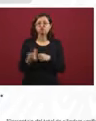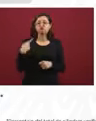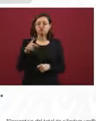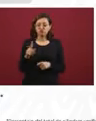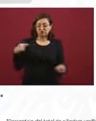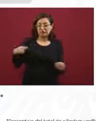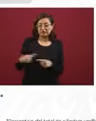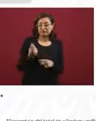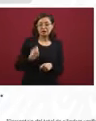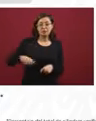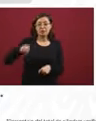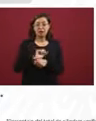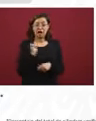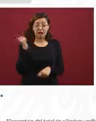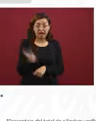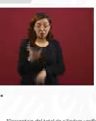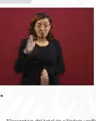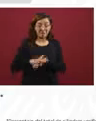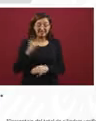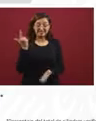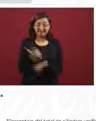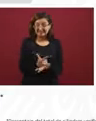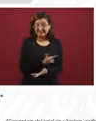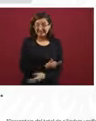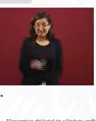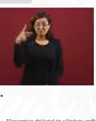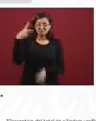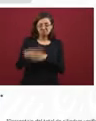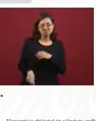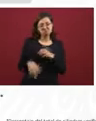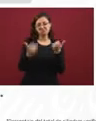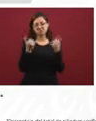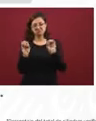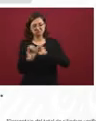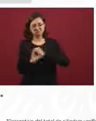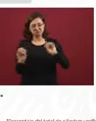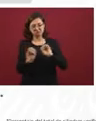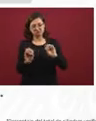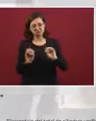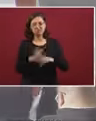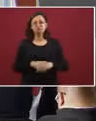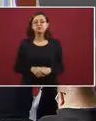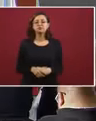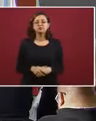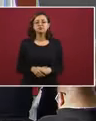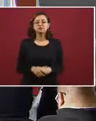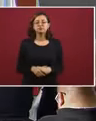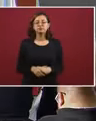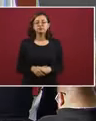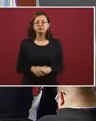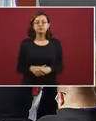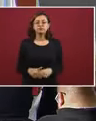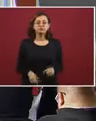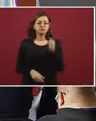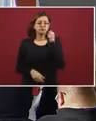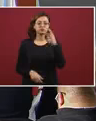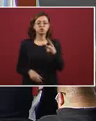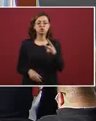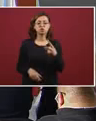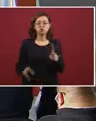semana no encontramos ninguno que tuviera un daño que pone en peligro la seguridad de los consumidores. Las dos estaciones